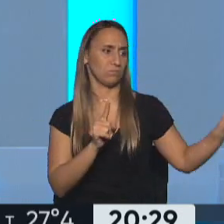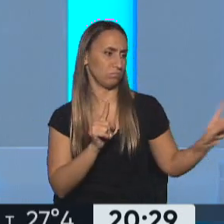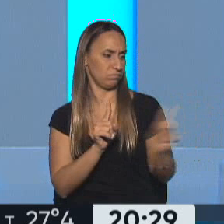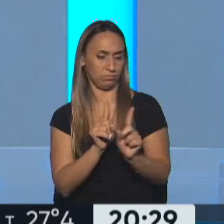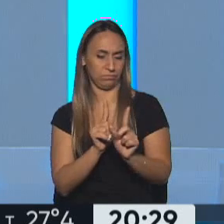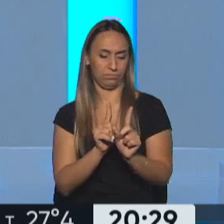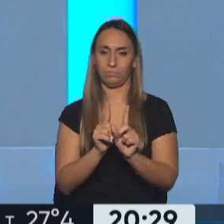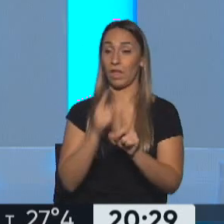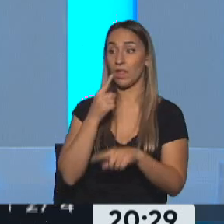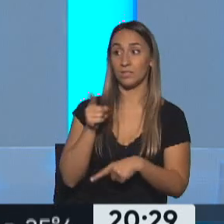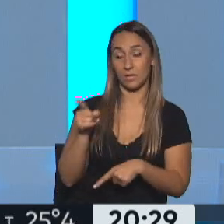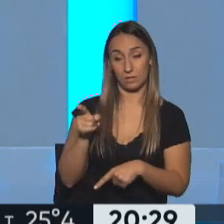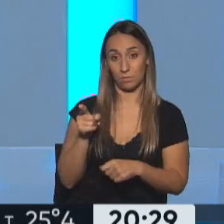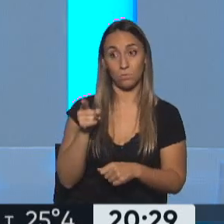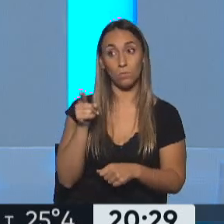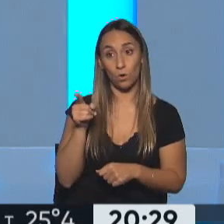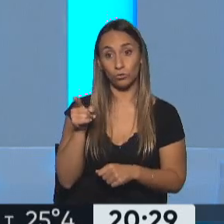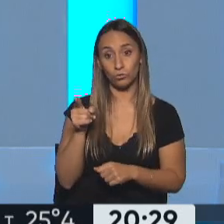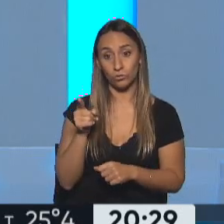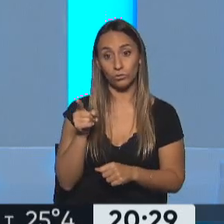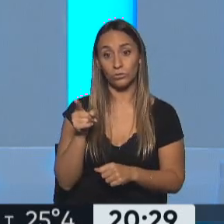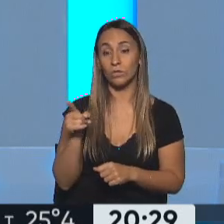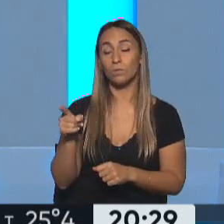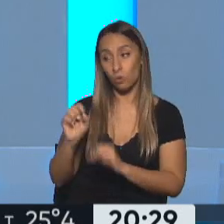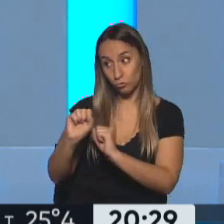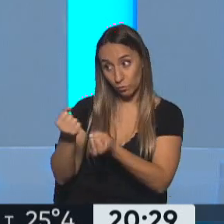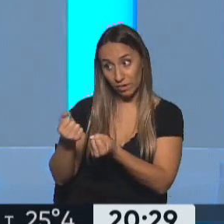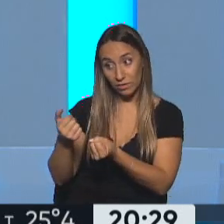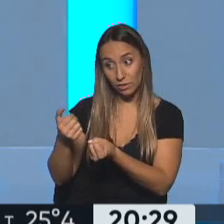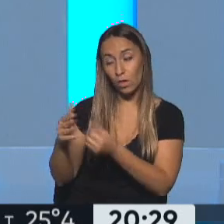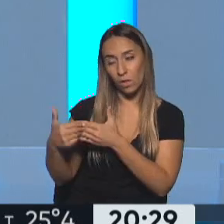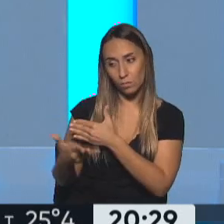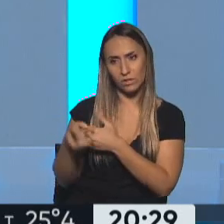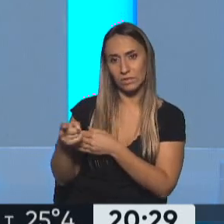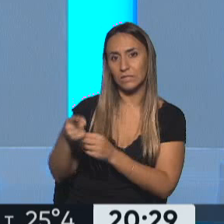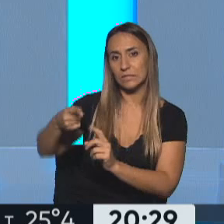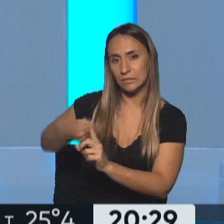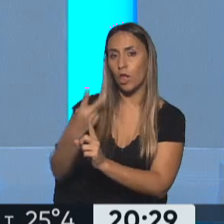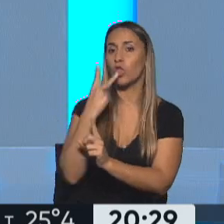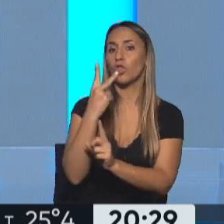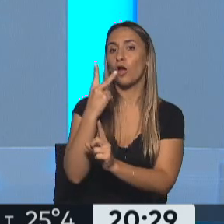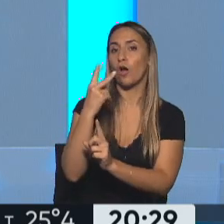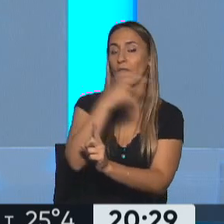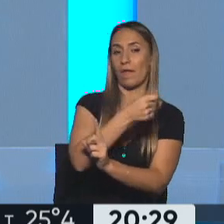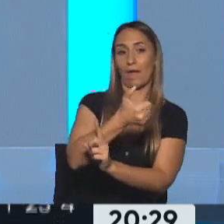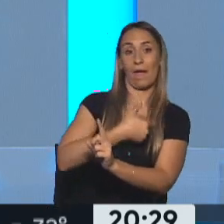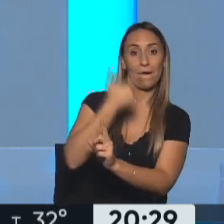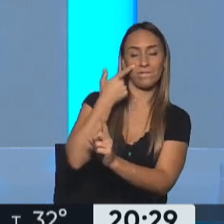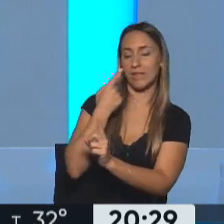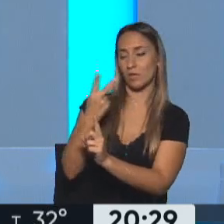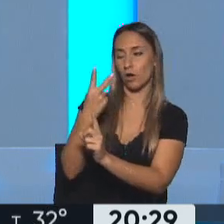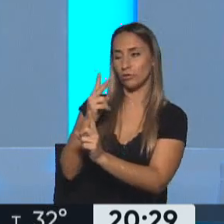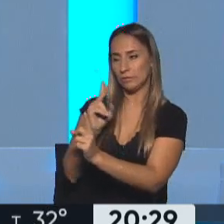desconocido, y le dice: vea, Carsoglio, a usted, después que lo suspendieron, lo estuvieron siguiendo 2 agentes de la AFI. Le dio los